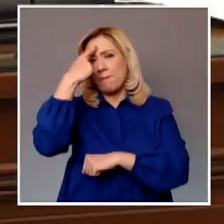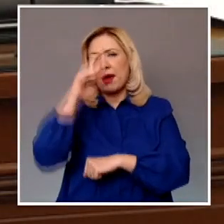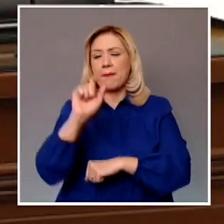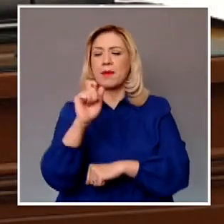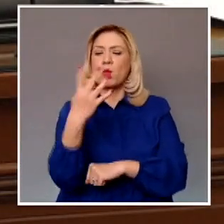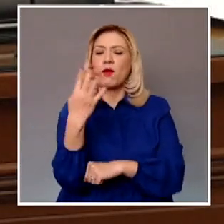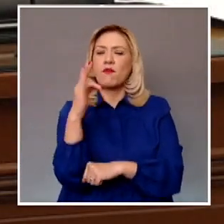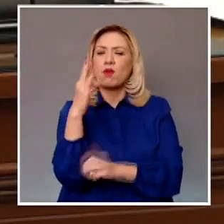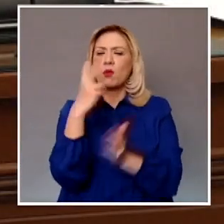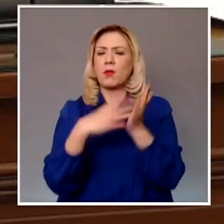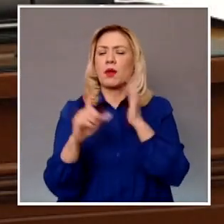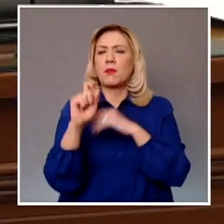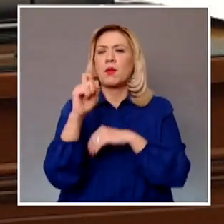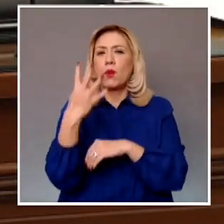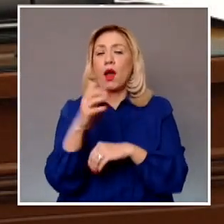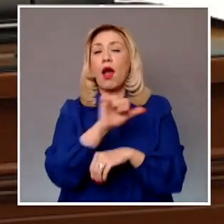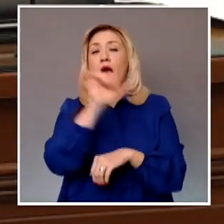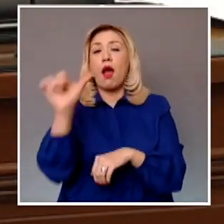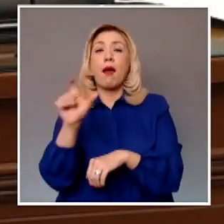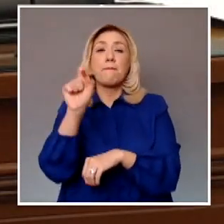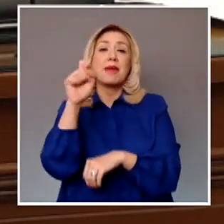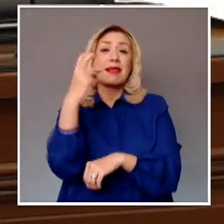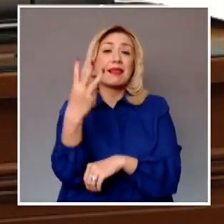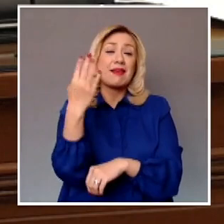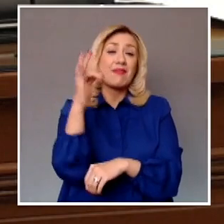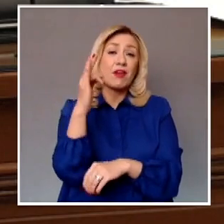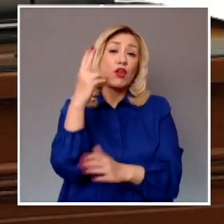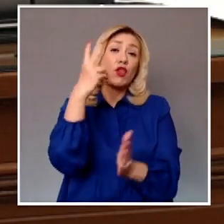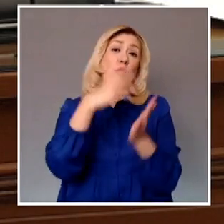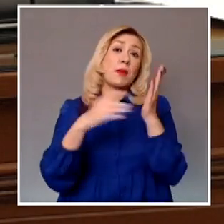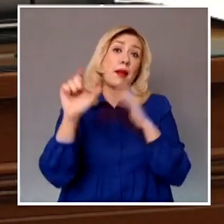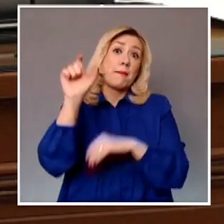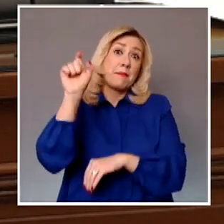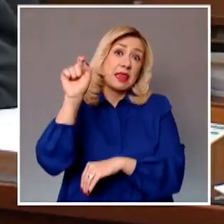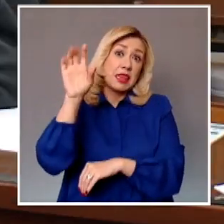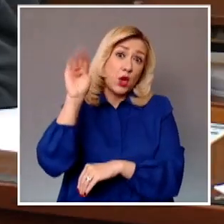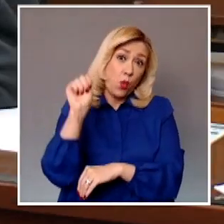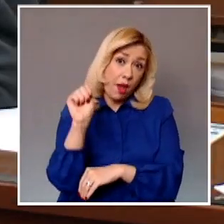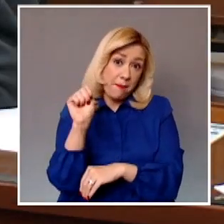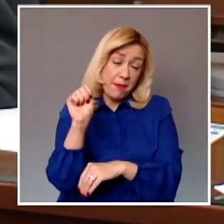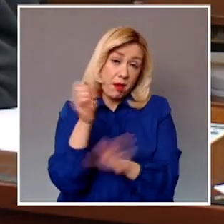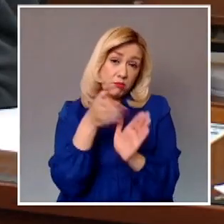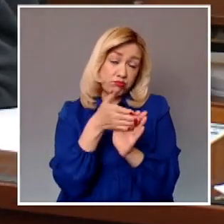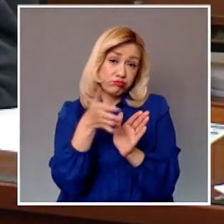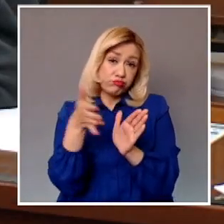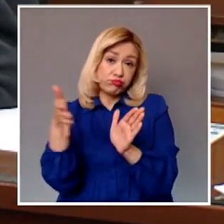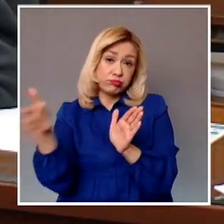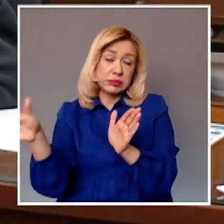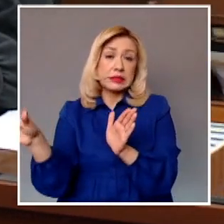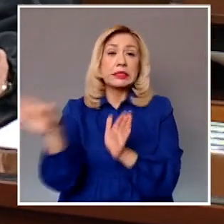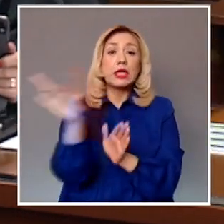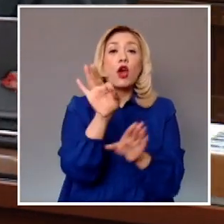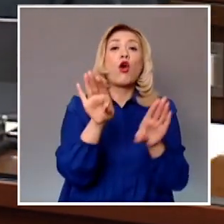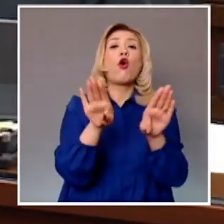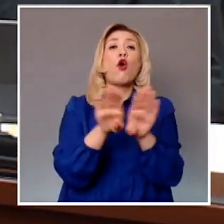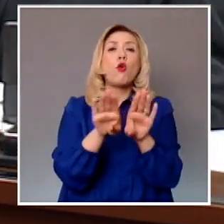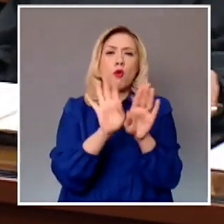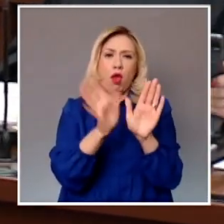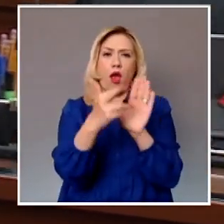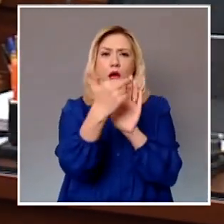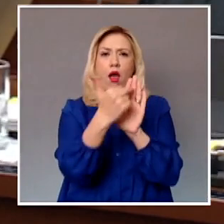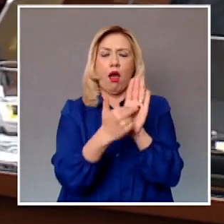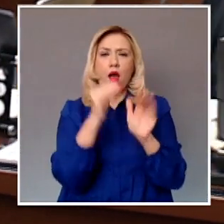al 23 de febrero de 2029. La designación deberá recaer indistintamente en alguna de las magistradas